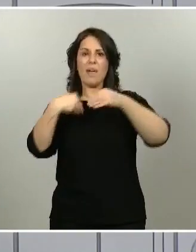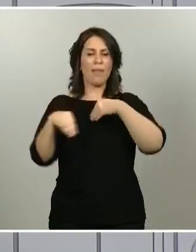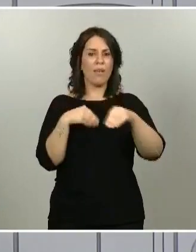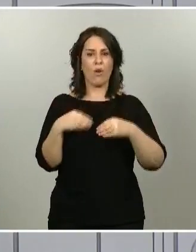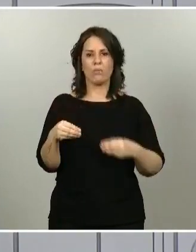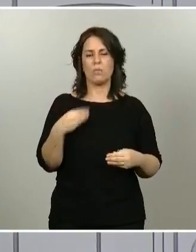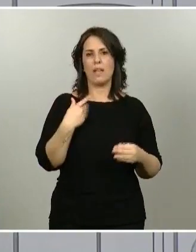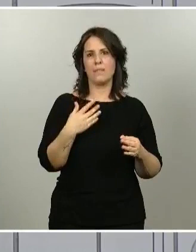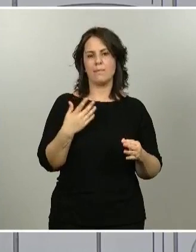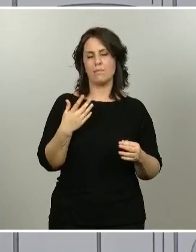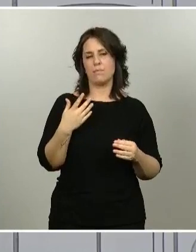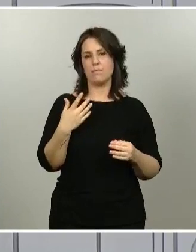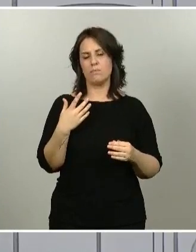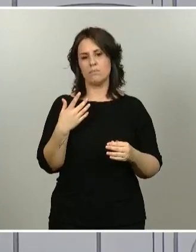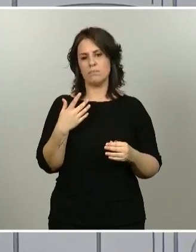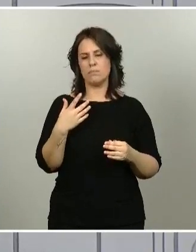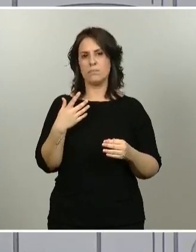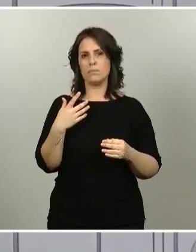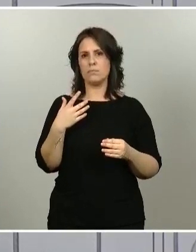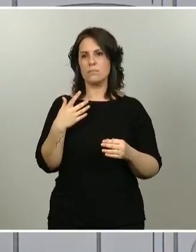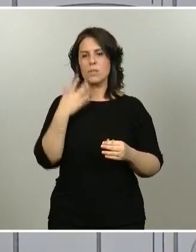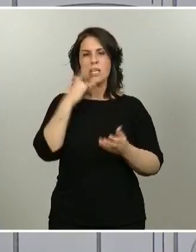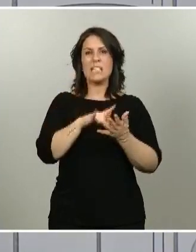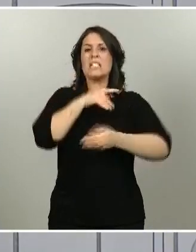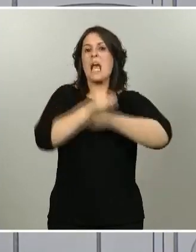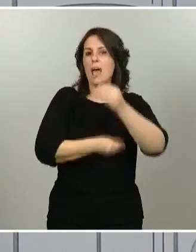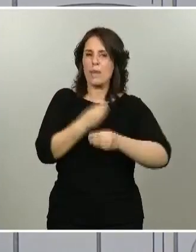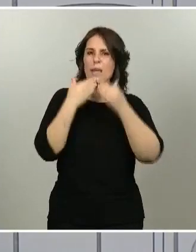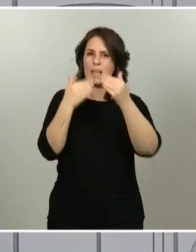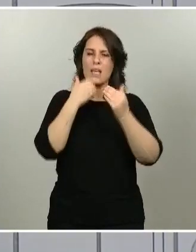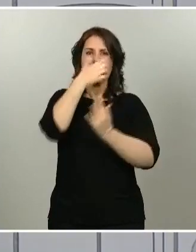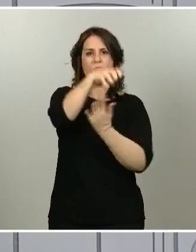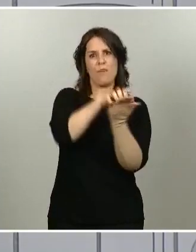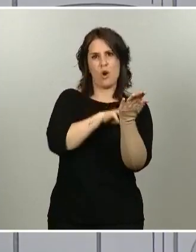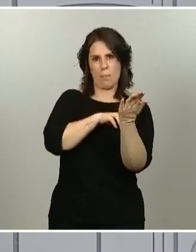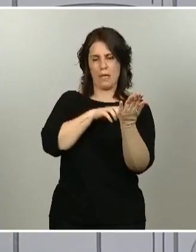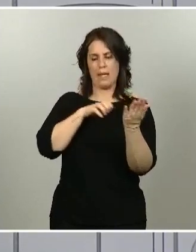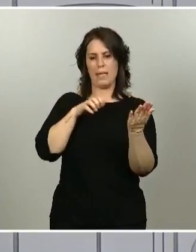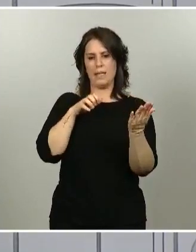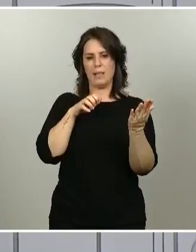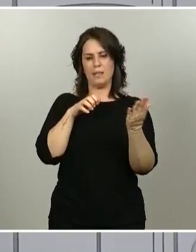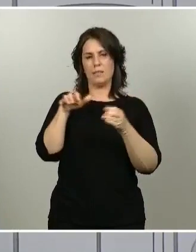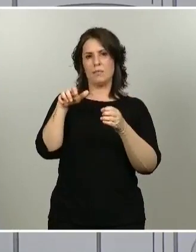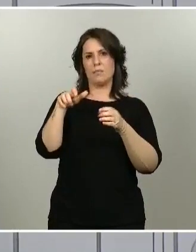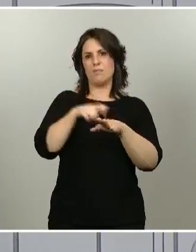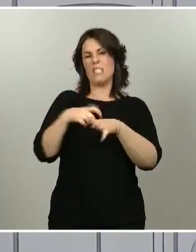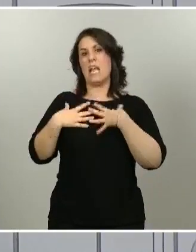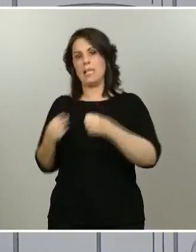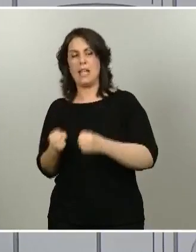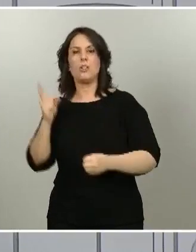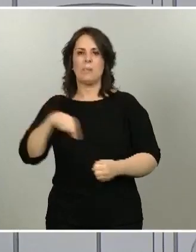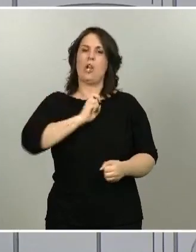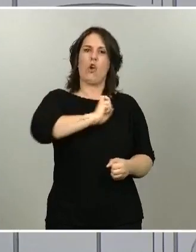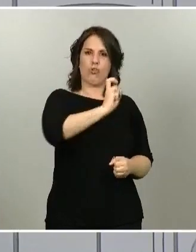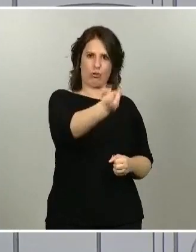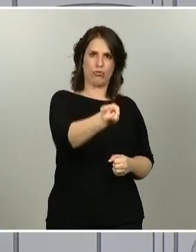de fase se valora con los informes tanto del aspecto sanitario como de otros aspectos y la decisión la